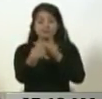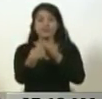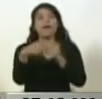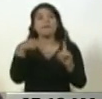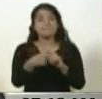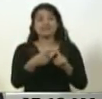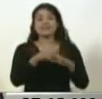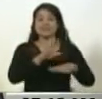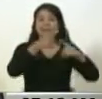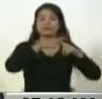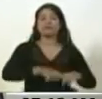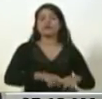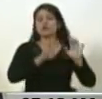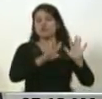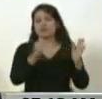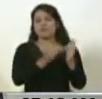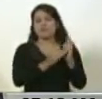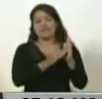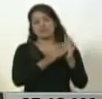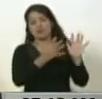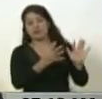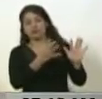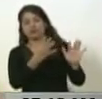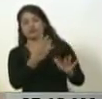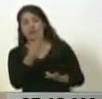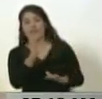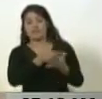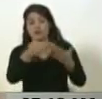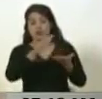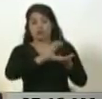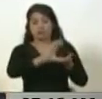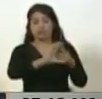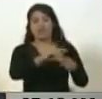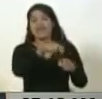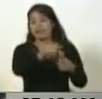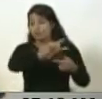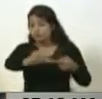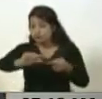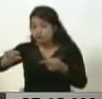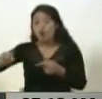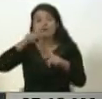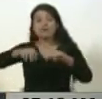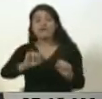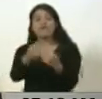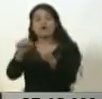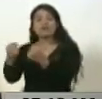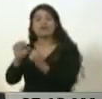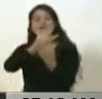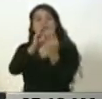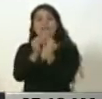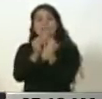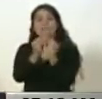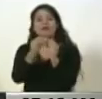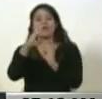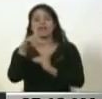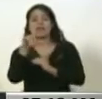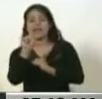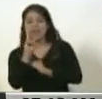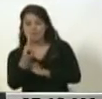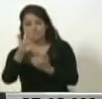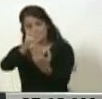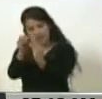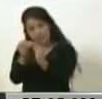bolívares para fortalecer 11.000 CLAC, que es un esquema de organización popular del pueblo que se empoderó